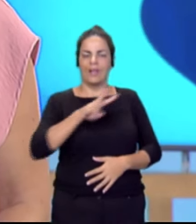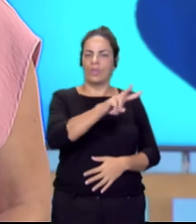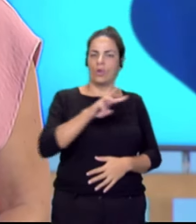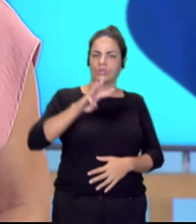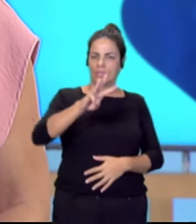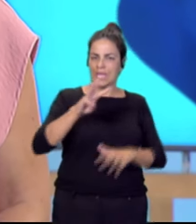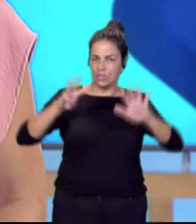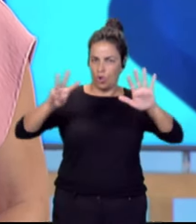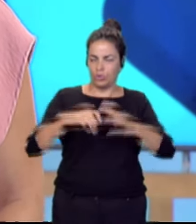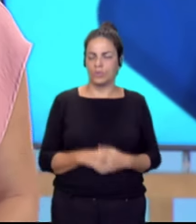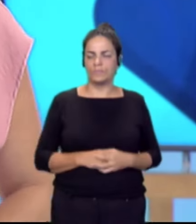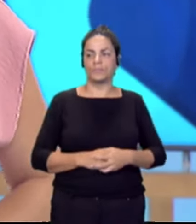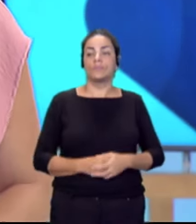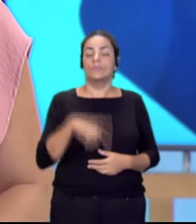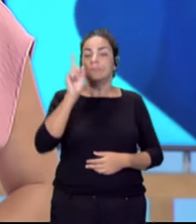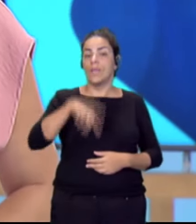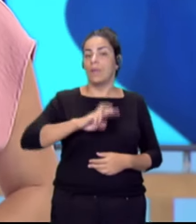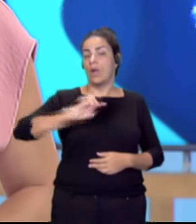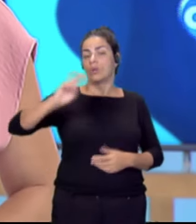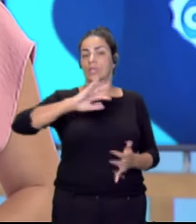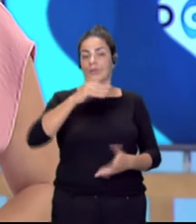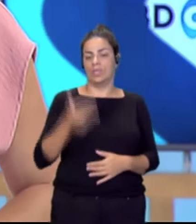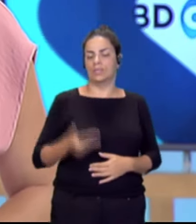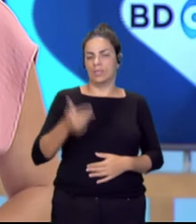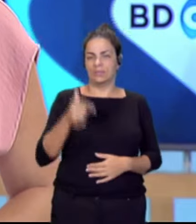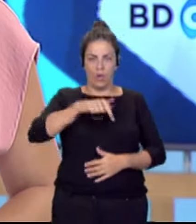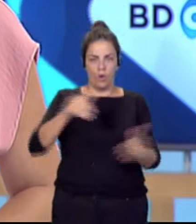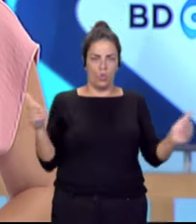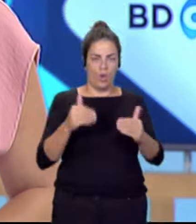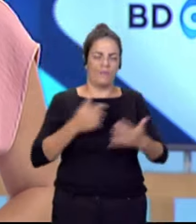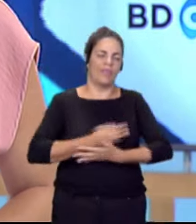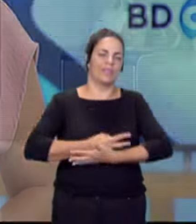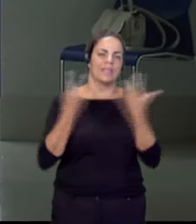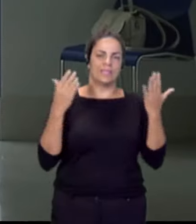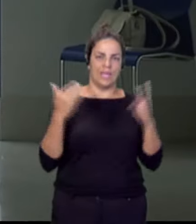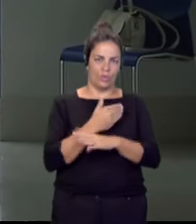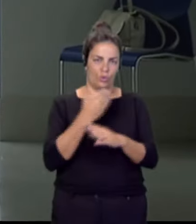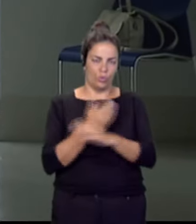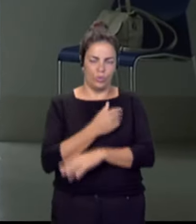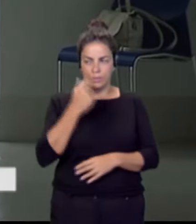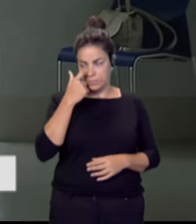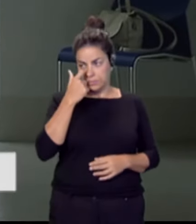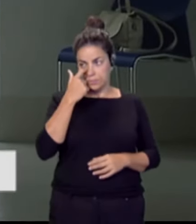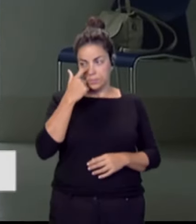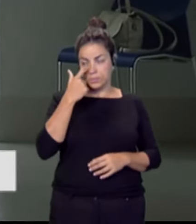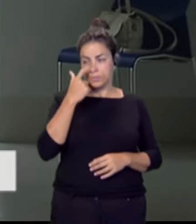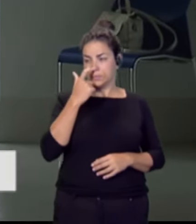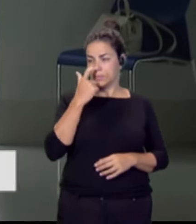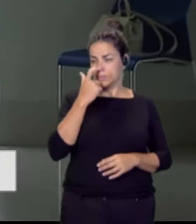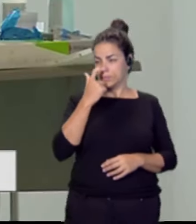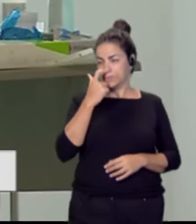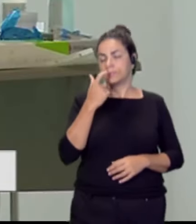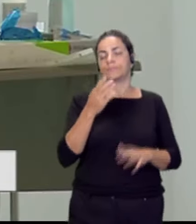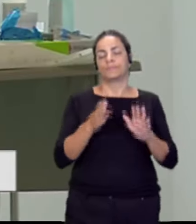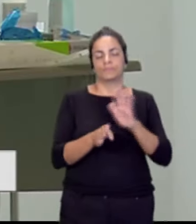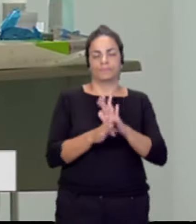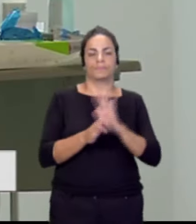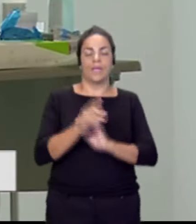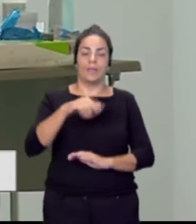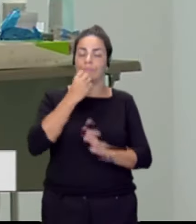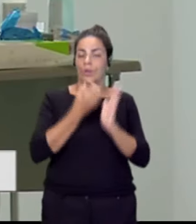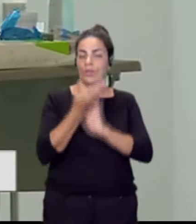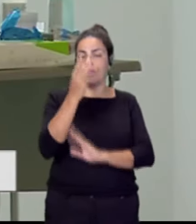otras noticias que marcan la actualidad de este jueves 17 de octubre. Seguimos con la conmemoración en Buenos Días